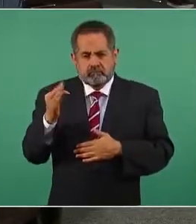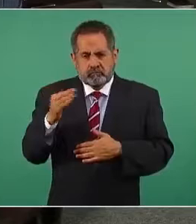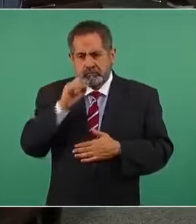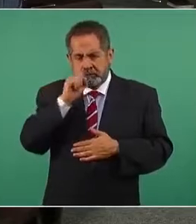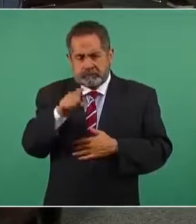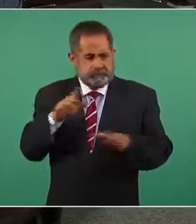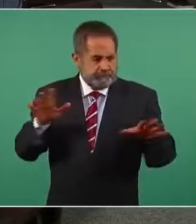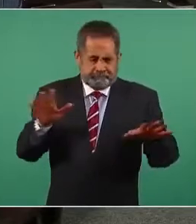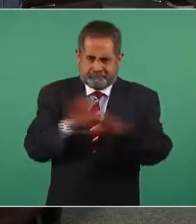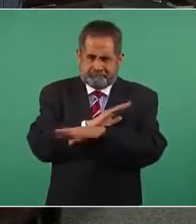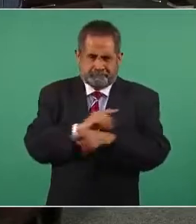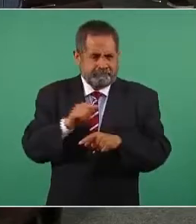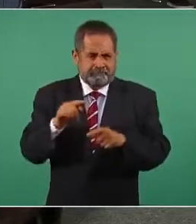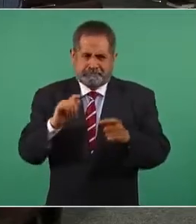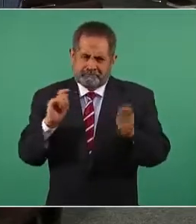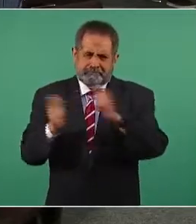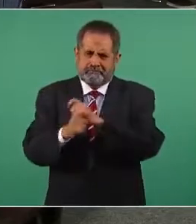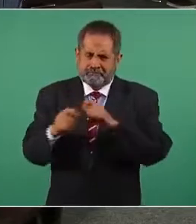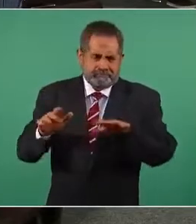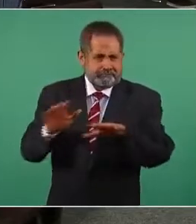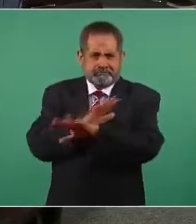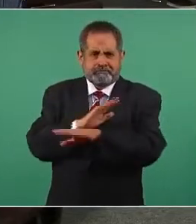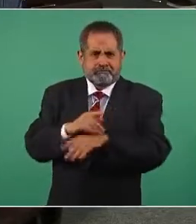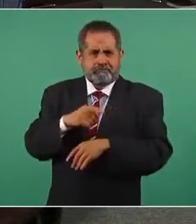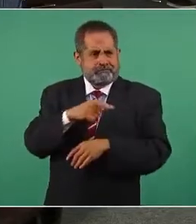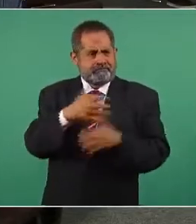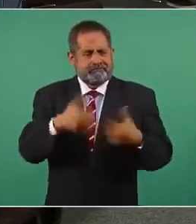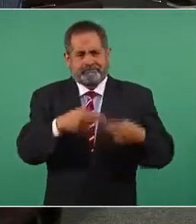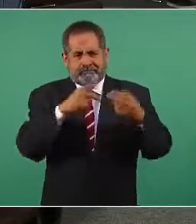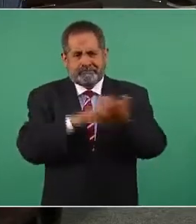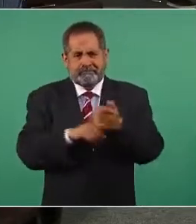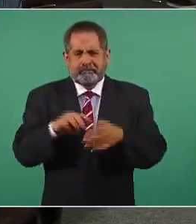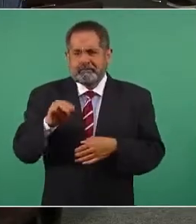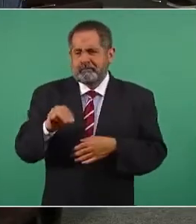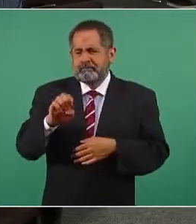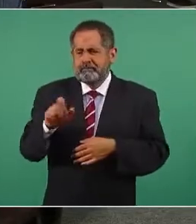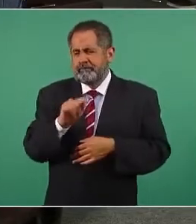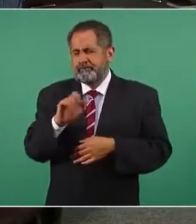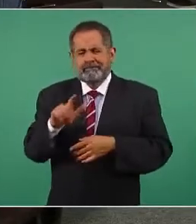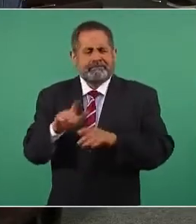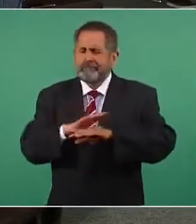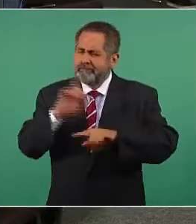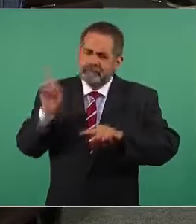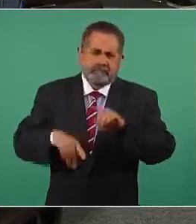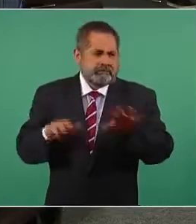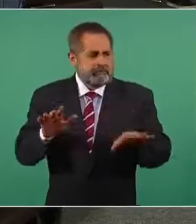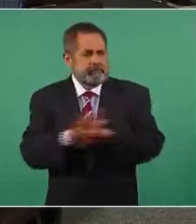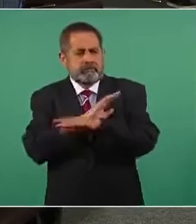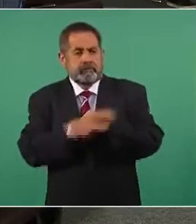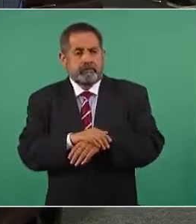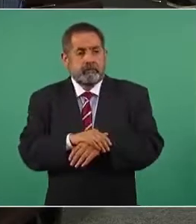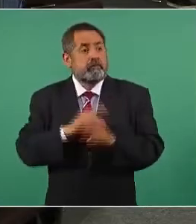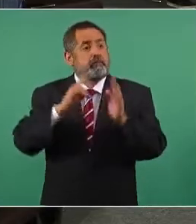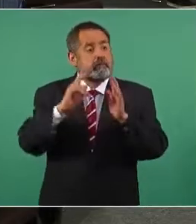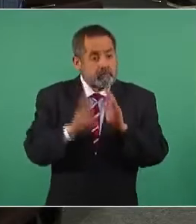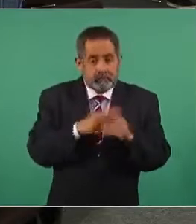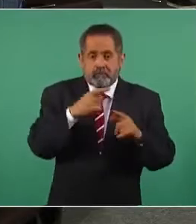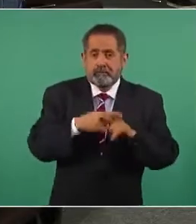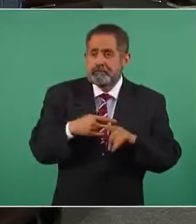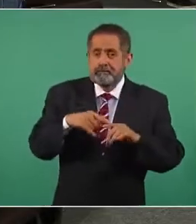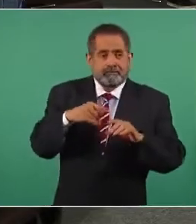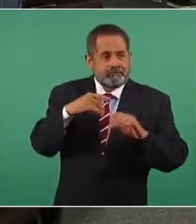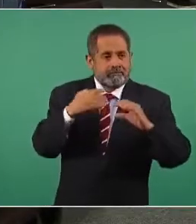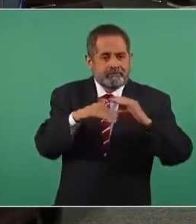cambiar la empresa que estaba operando Mexitel. pero pues la hackearon también, usted